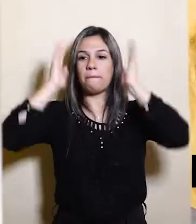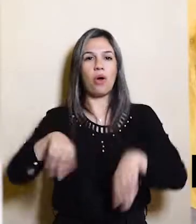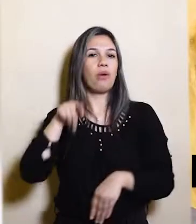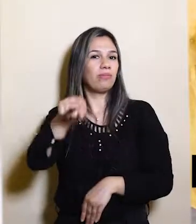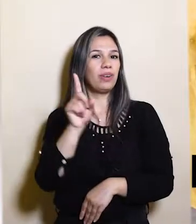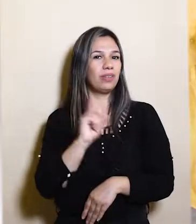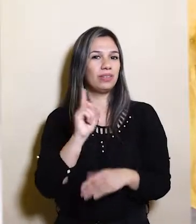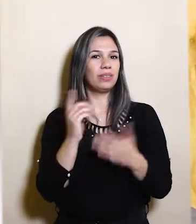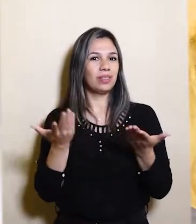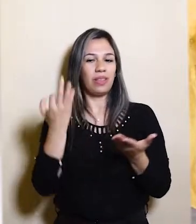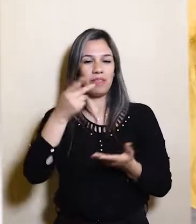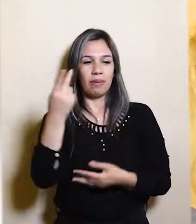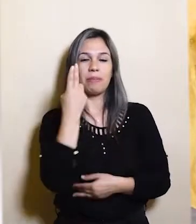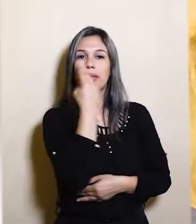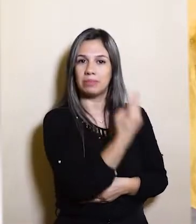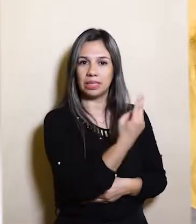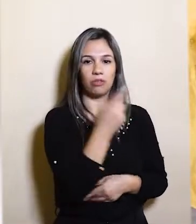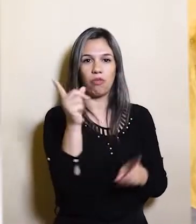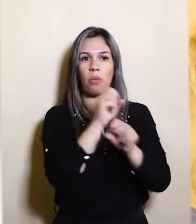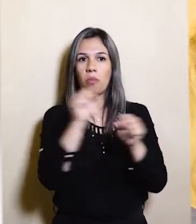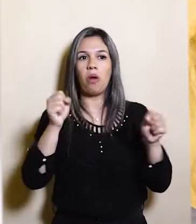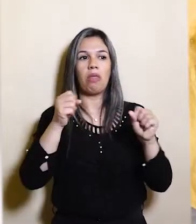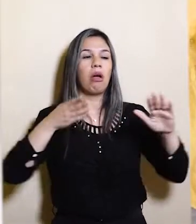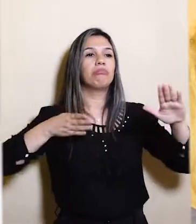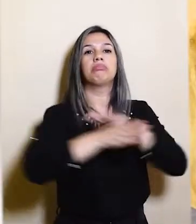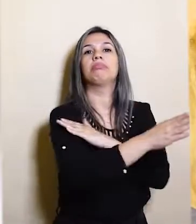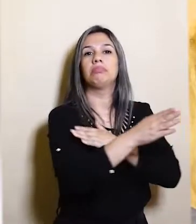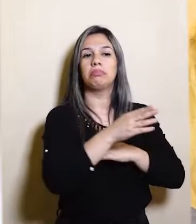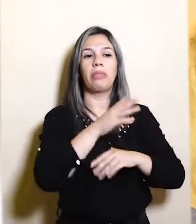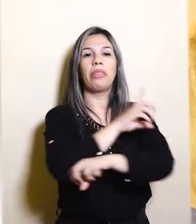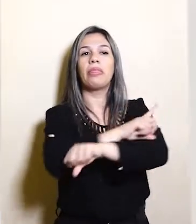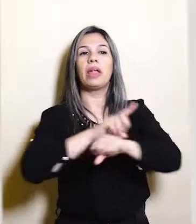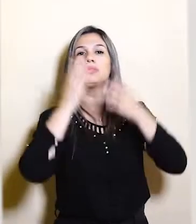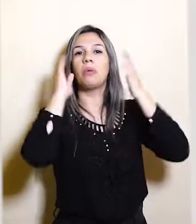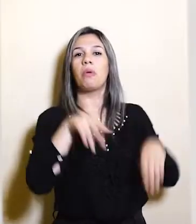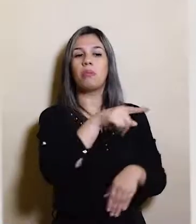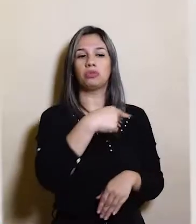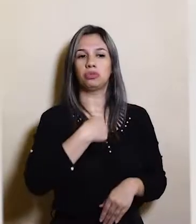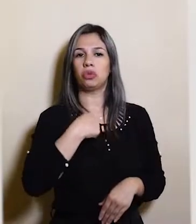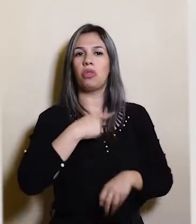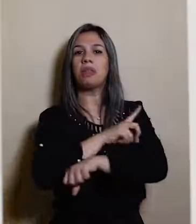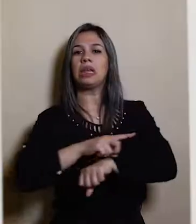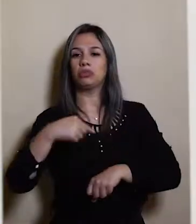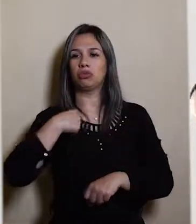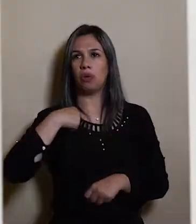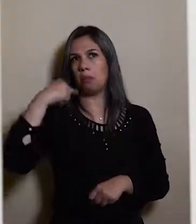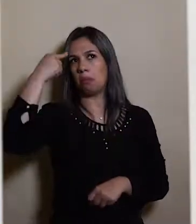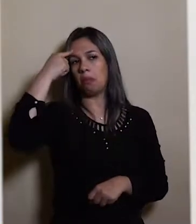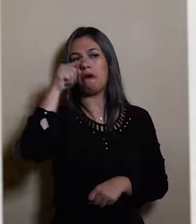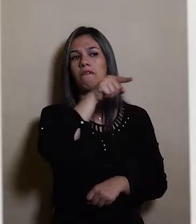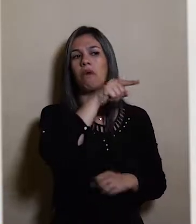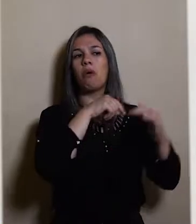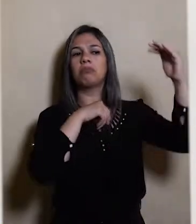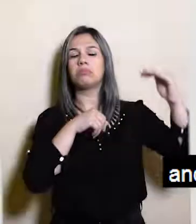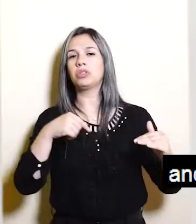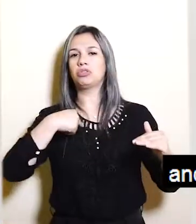te pertenece, tampoco podés atropellar el derecho de otra persona, justamente porque vos tenés que pensar que esa persona tiene sus